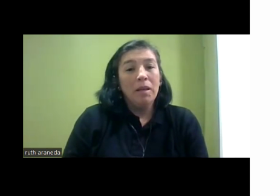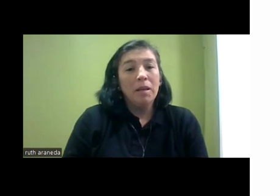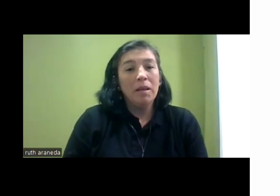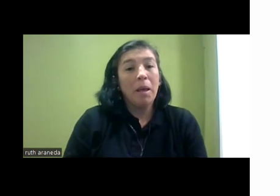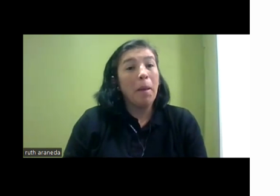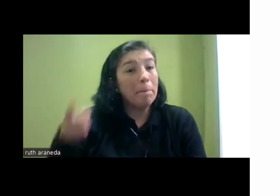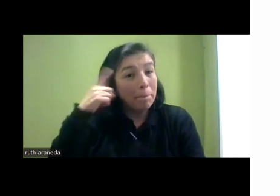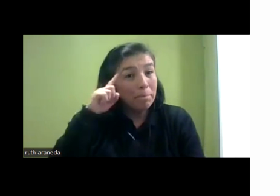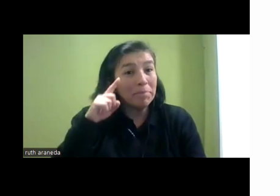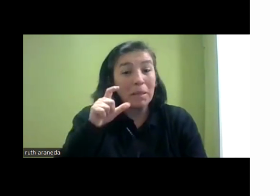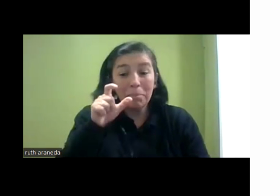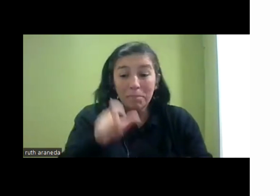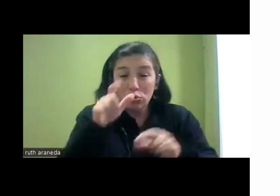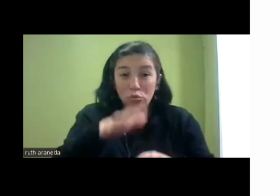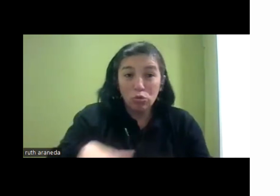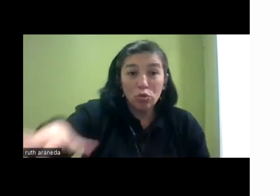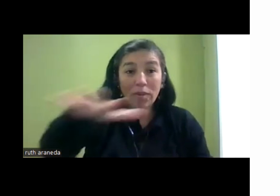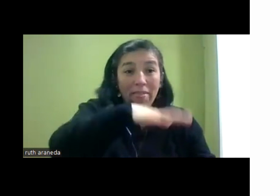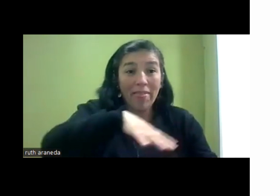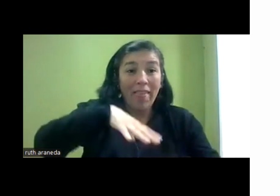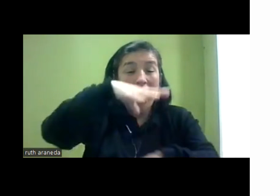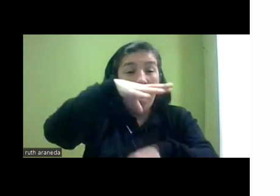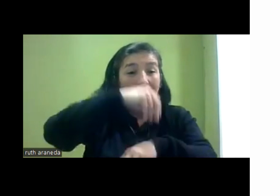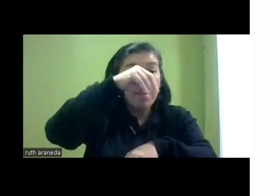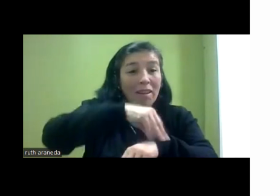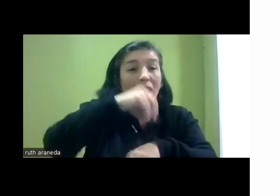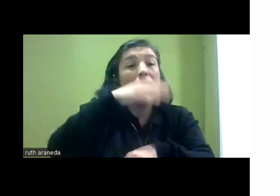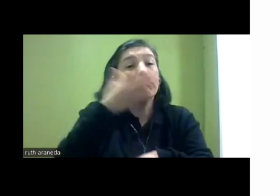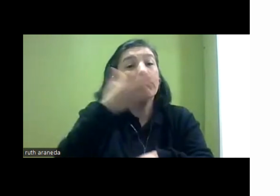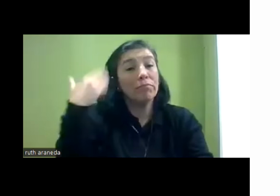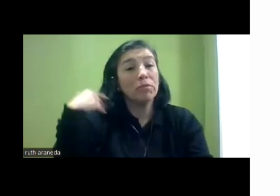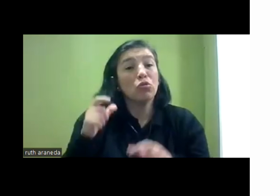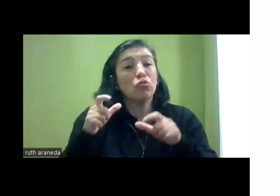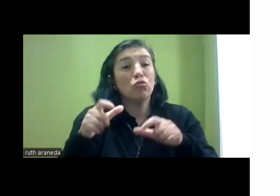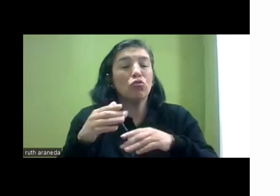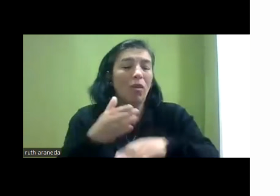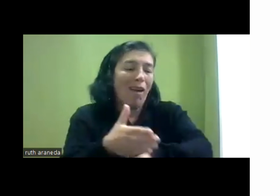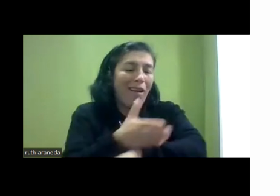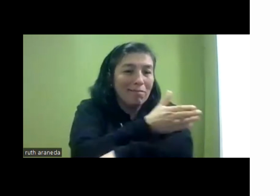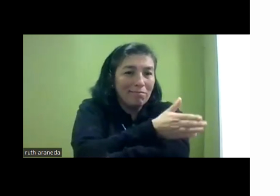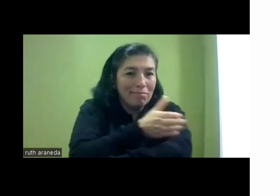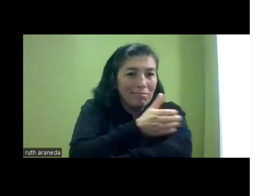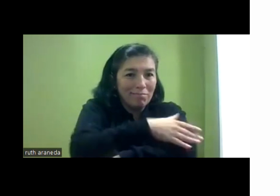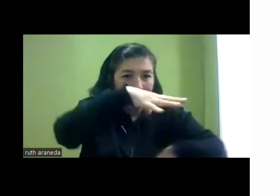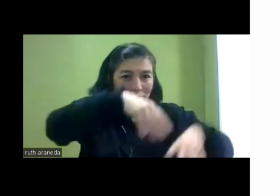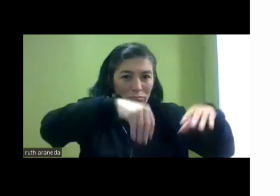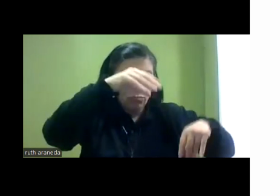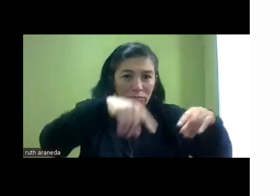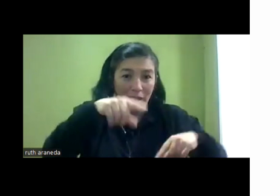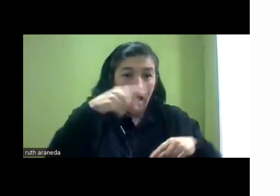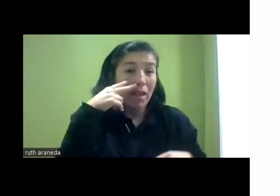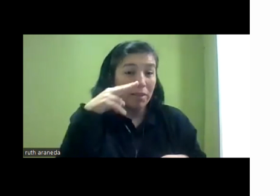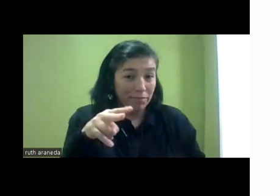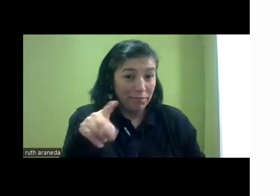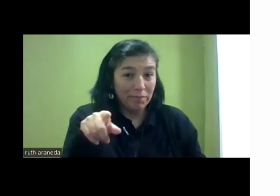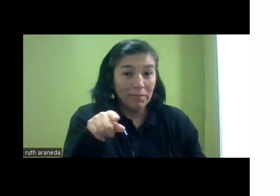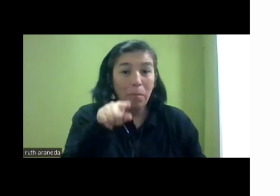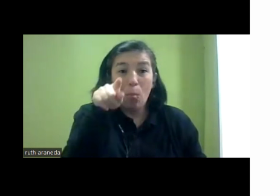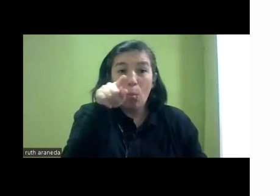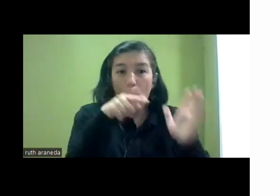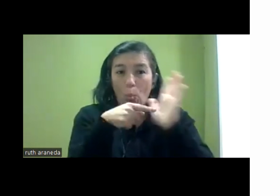la sociedad ariqueña tuvo control sobre la precordillera que está aquí.